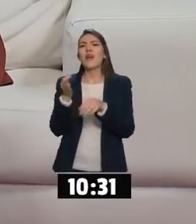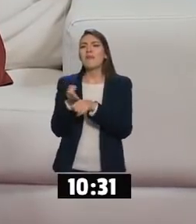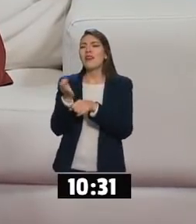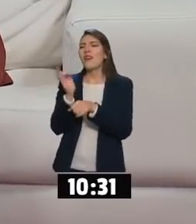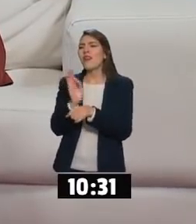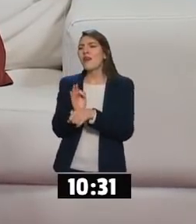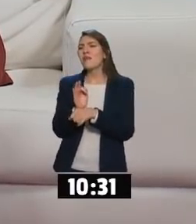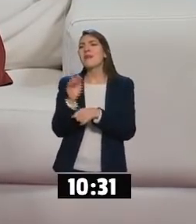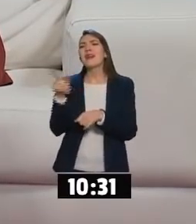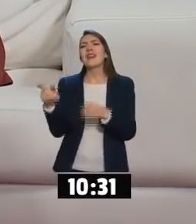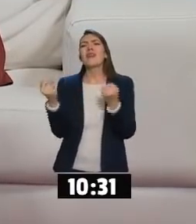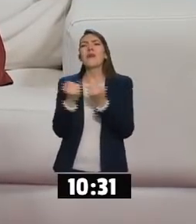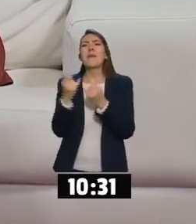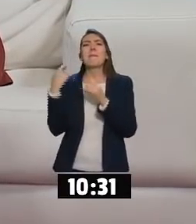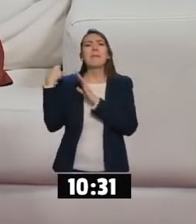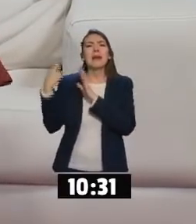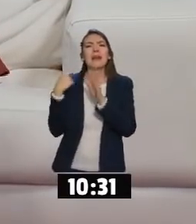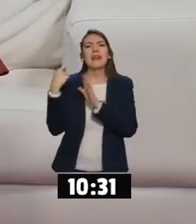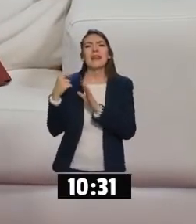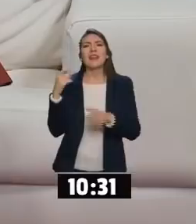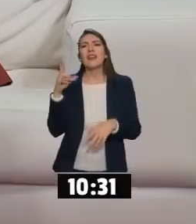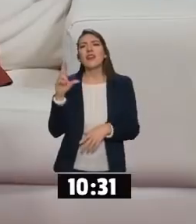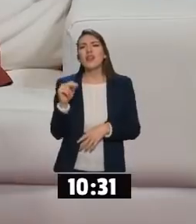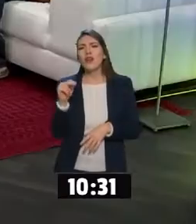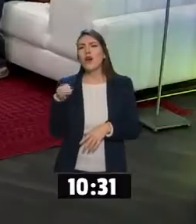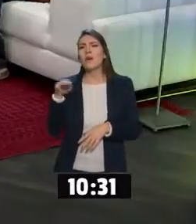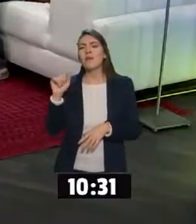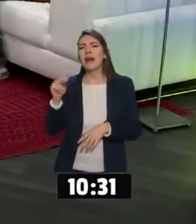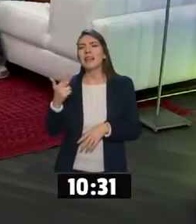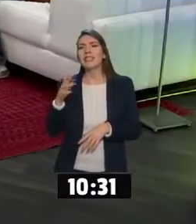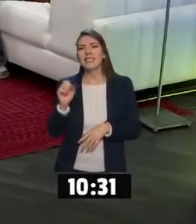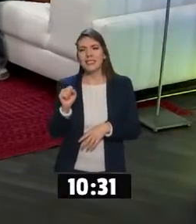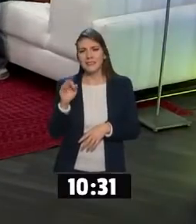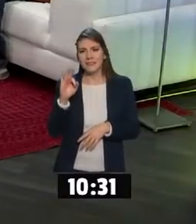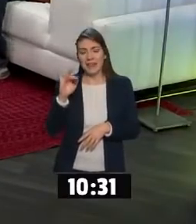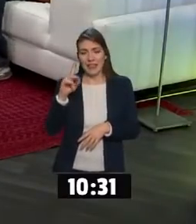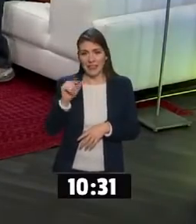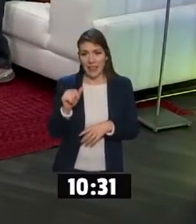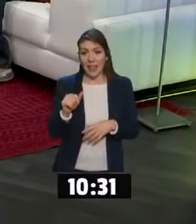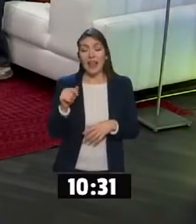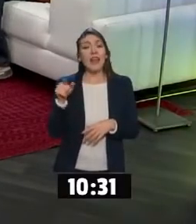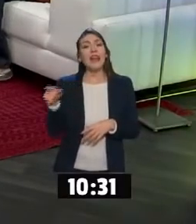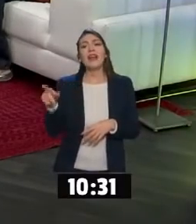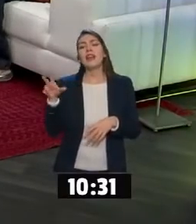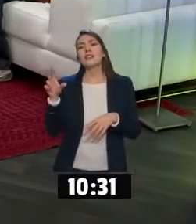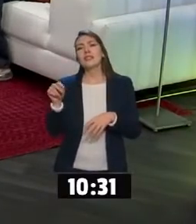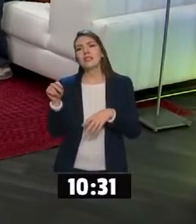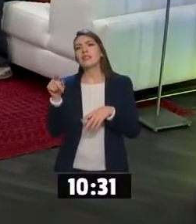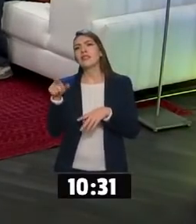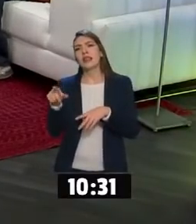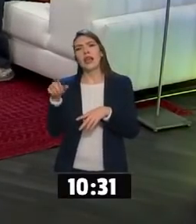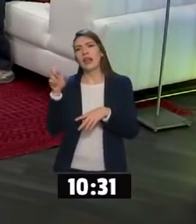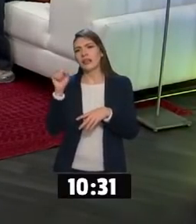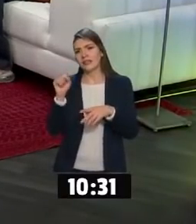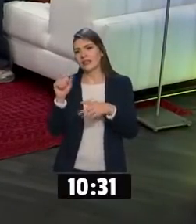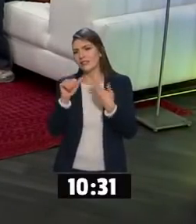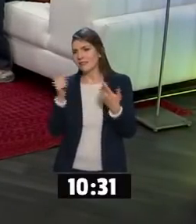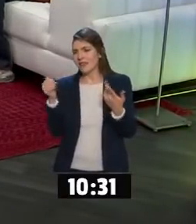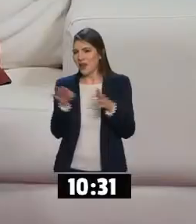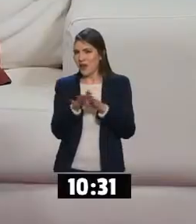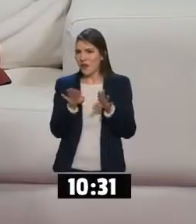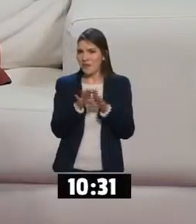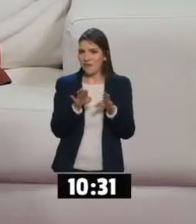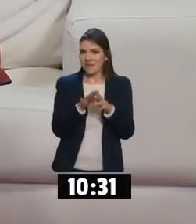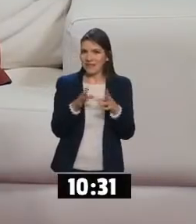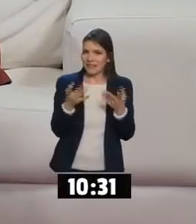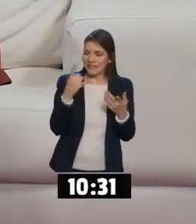Frida. En blanco y negro, ¿cierto? Sí, es negra y blanca. Negra y blanca. Más bien es humor negro, por eso. ¿No? Sí, y la verdad